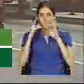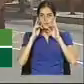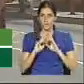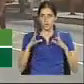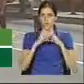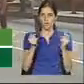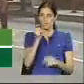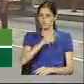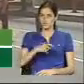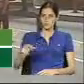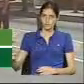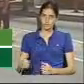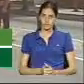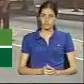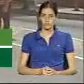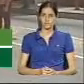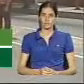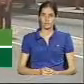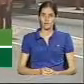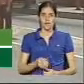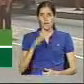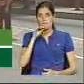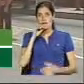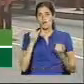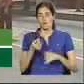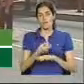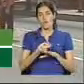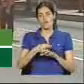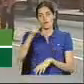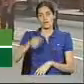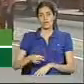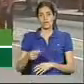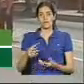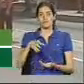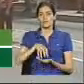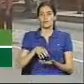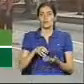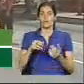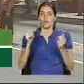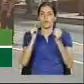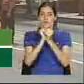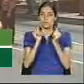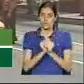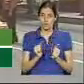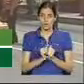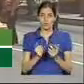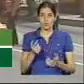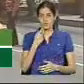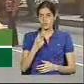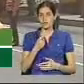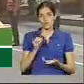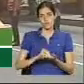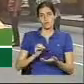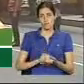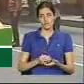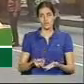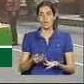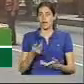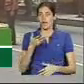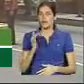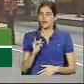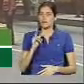a todos estos compatriotas. Bien, vamos a hablar ahora con el gobernador del estado de Anzoátegui, Tarek William Saab. Gobernador, el estado de Anzoátegui una vez más